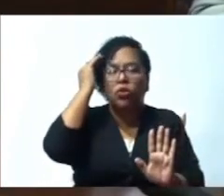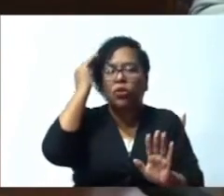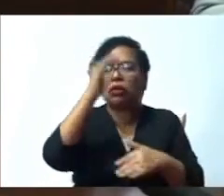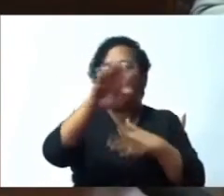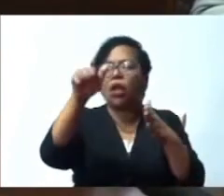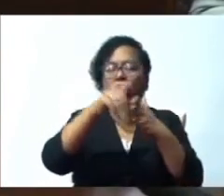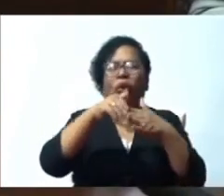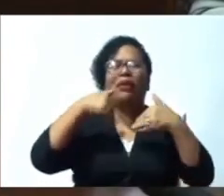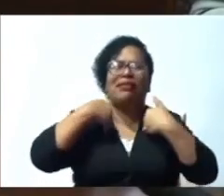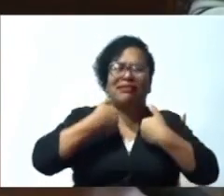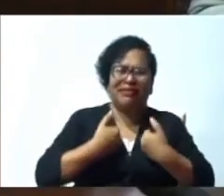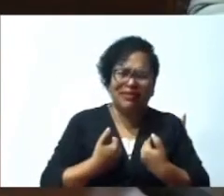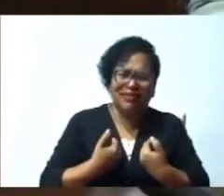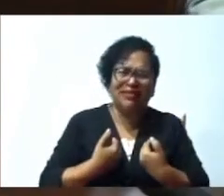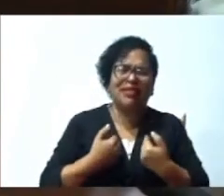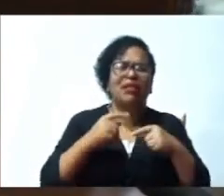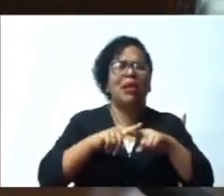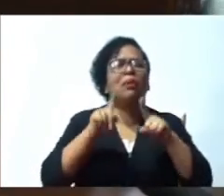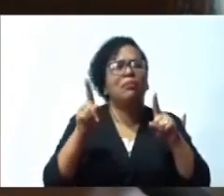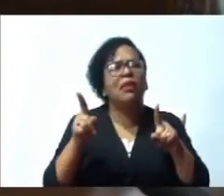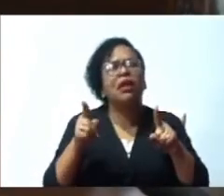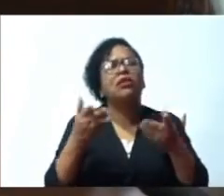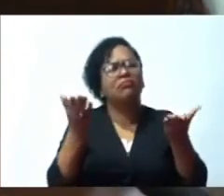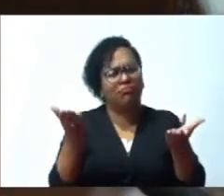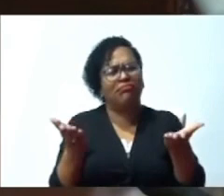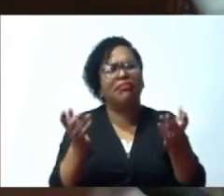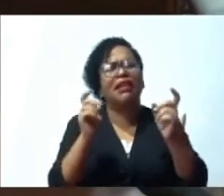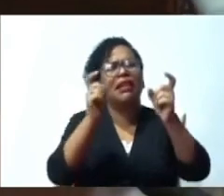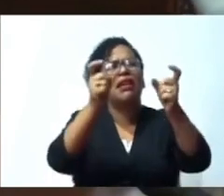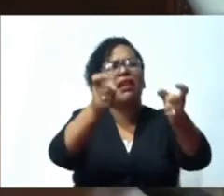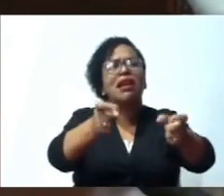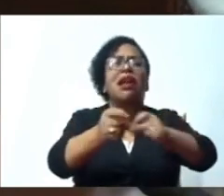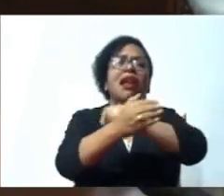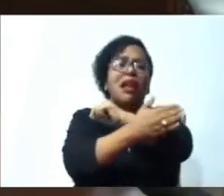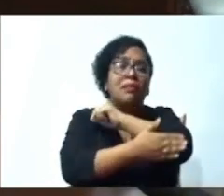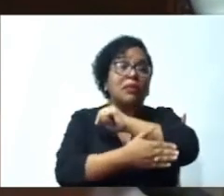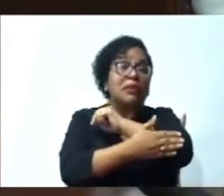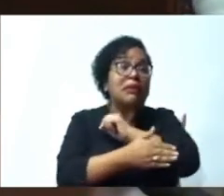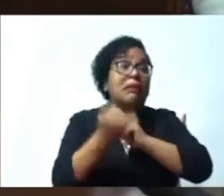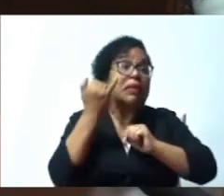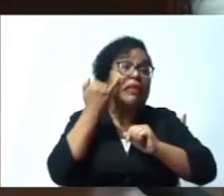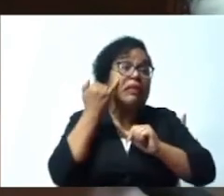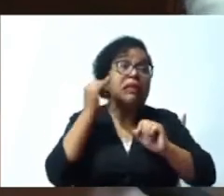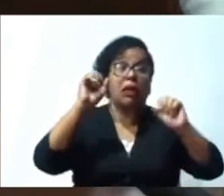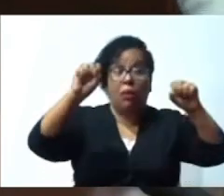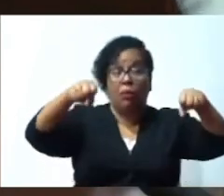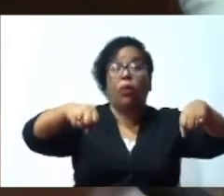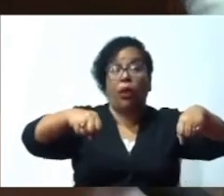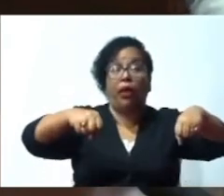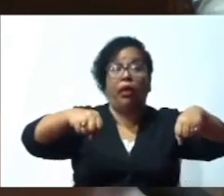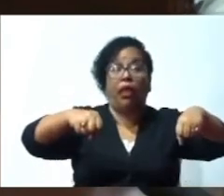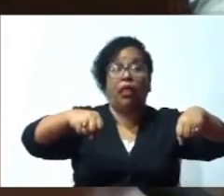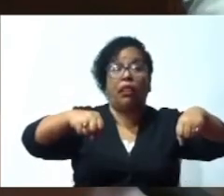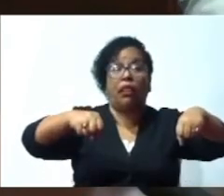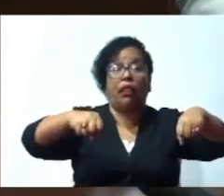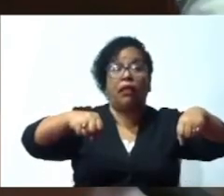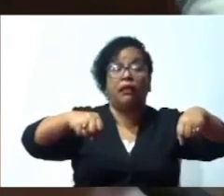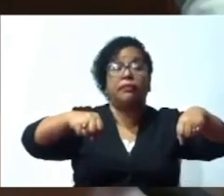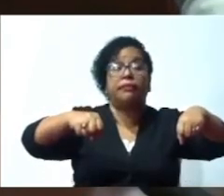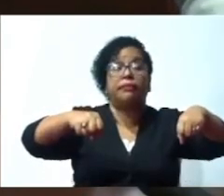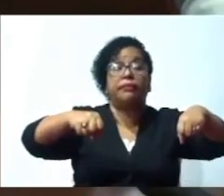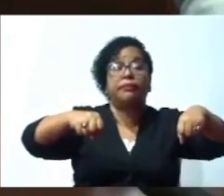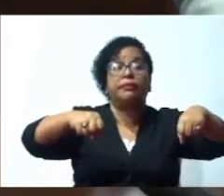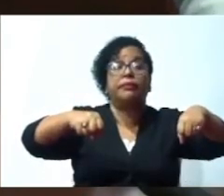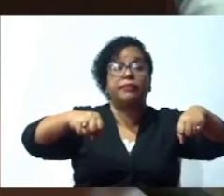pero vamos a darle la oportunidad al país de tener si es posible y si ustedes tienen el criterio de que sí dentro